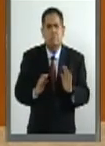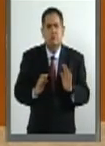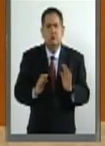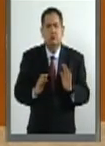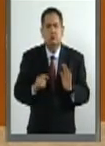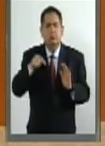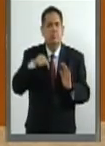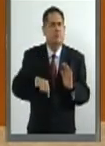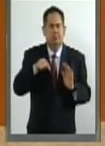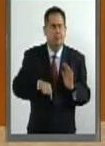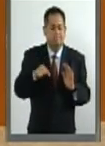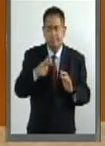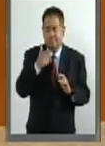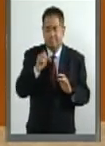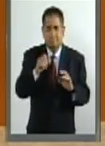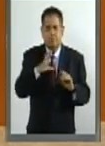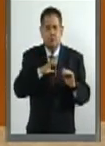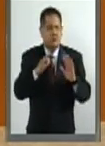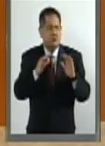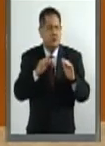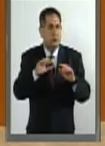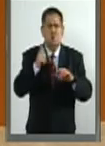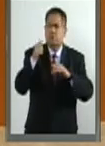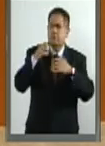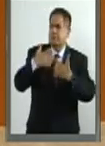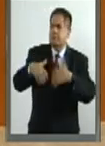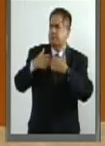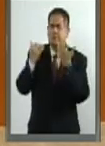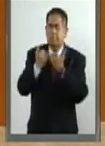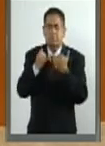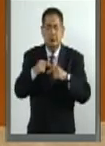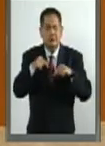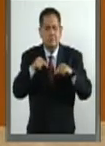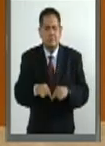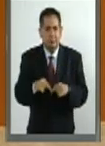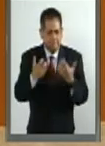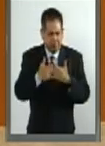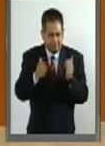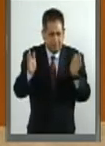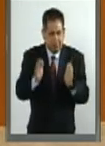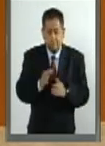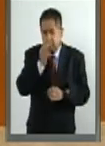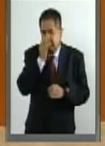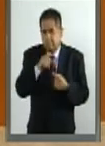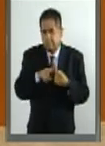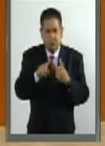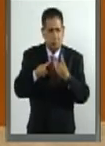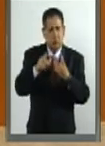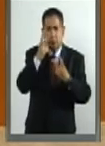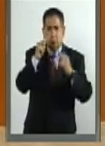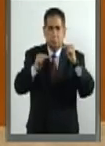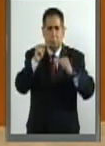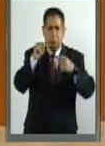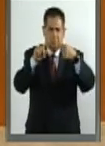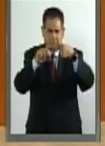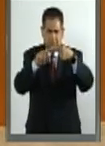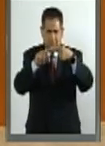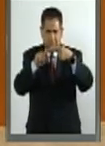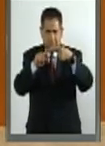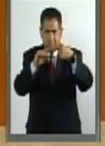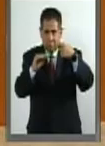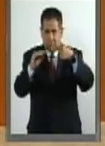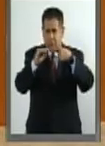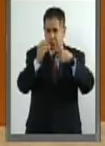aquí la nomenclatura no corresponde a otras empresas. Esta es una empresa chica y solamente tenemos dos niveles: el nivel